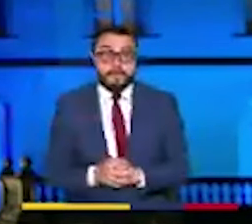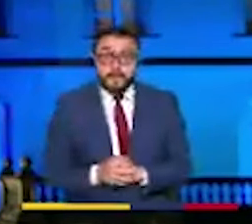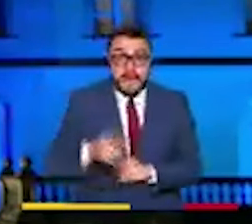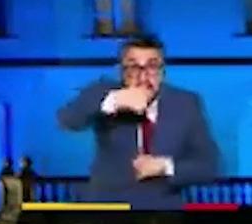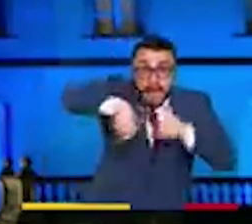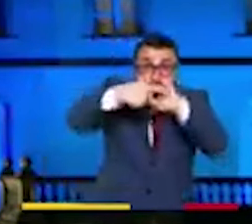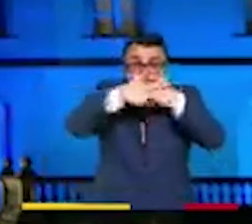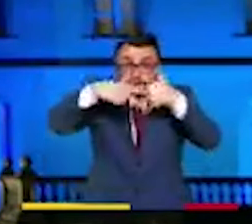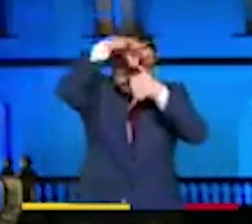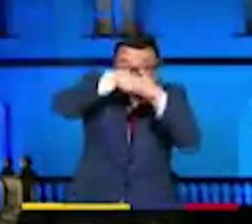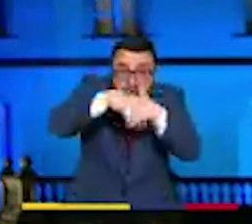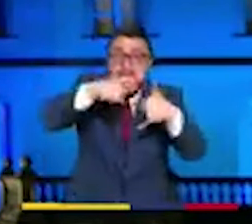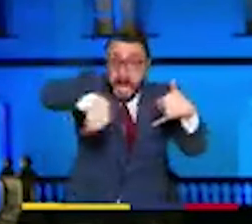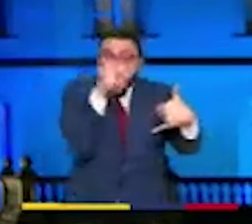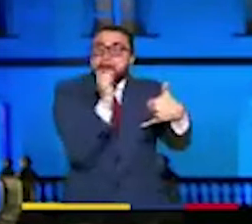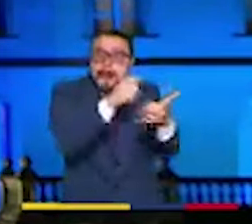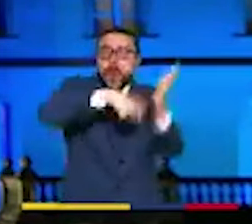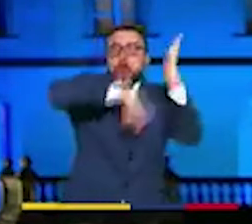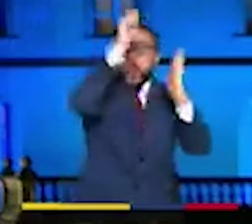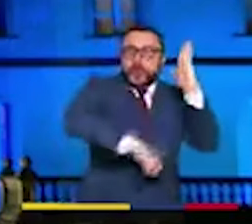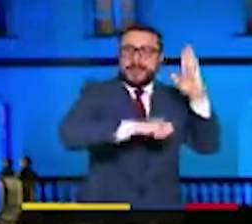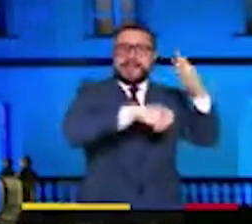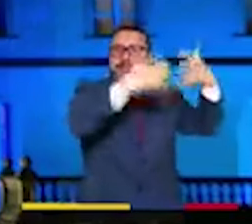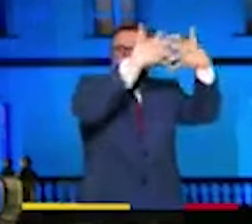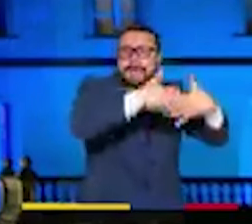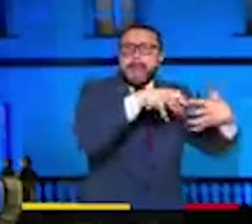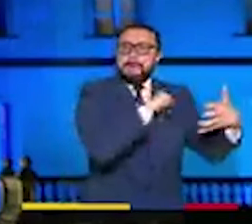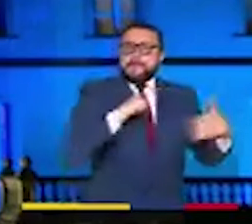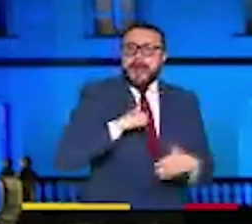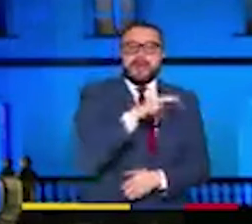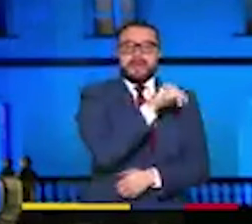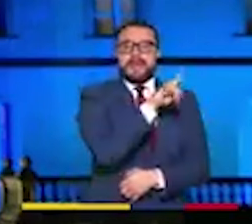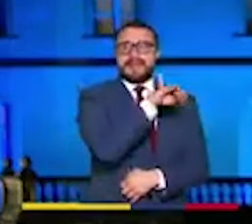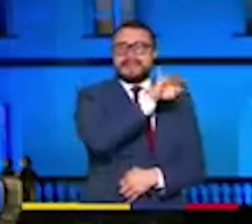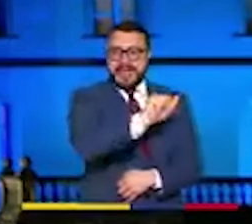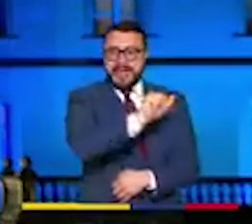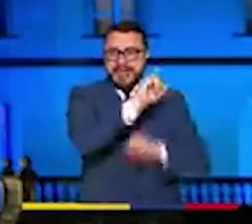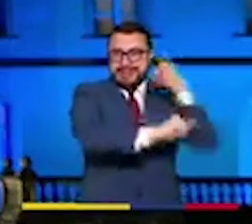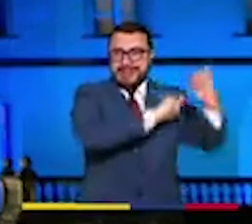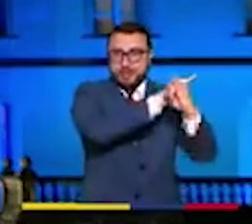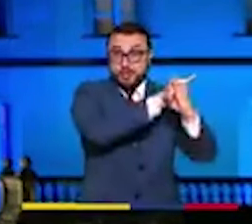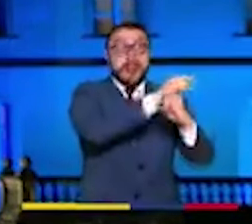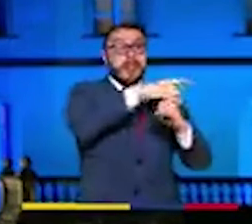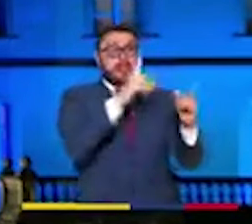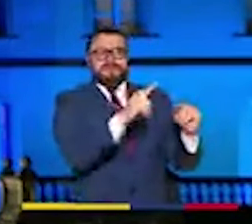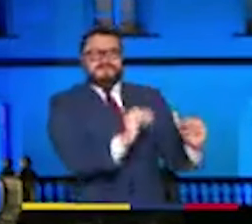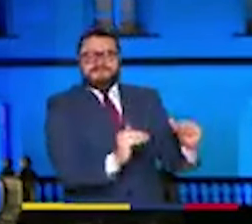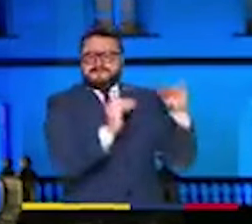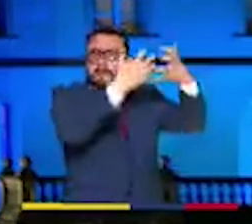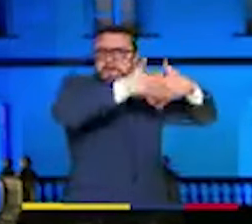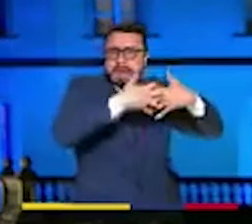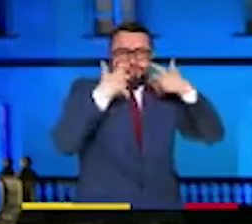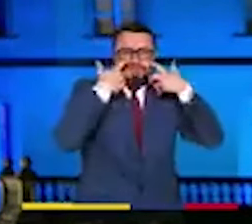propio Consejo Nacional Electoral, Nexia Internacional, una multinacional de las más altas y